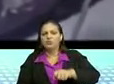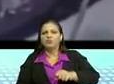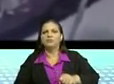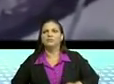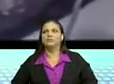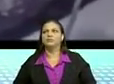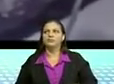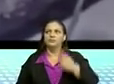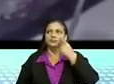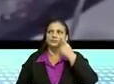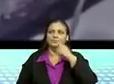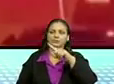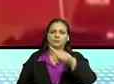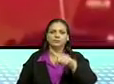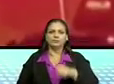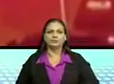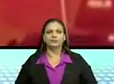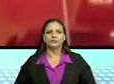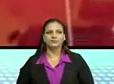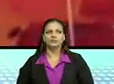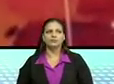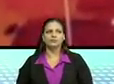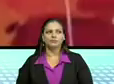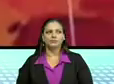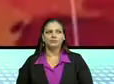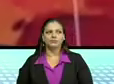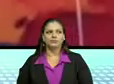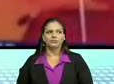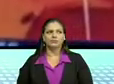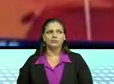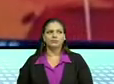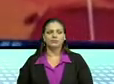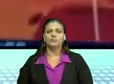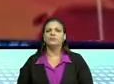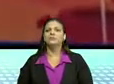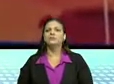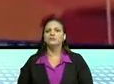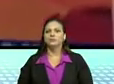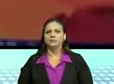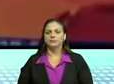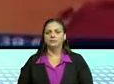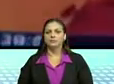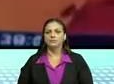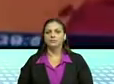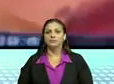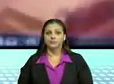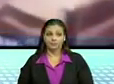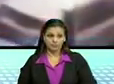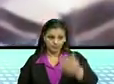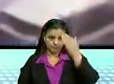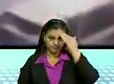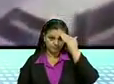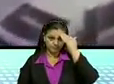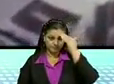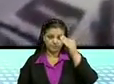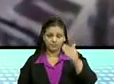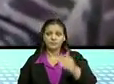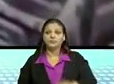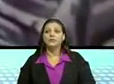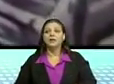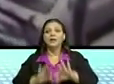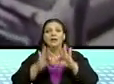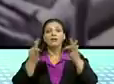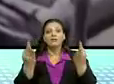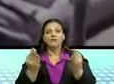este parásito no, que no llega por su casa. ¿Sabes qué es lo más terrible? Que muchas veces el denominador común es que la propia familia